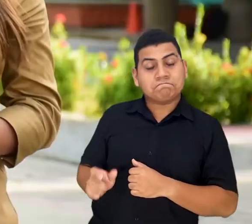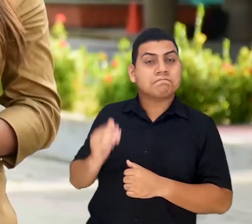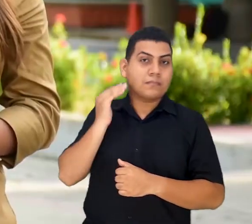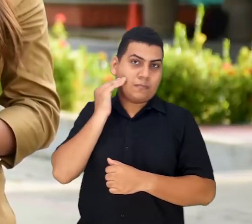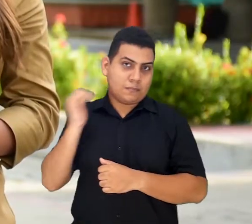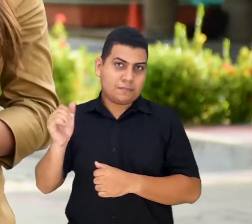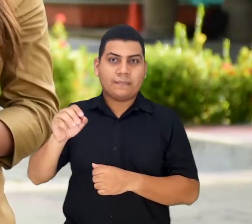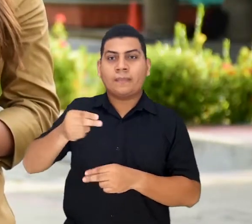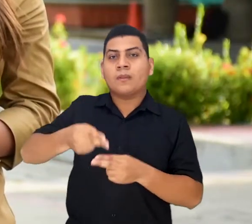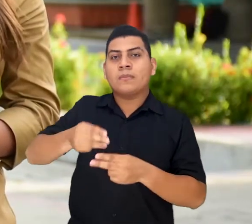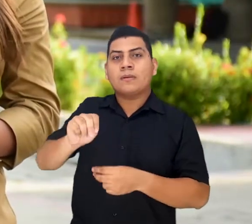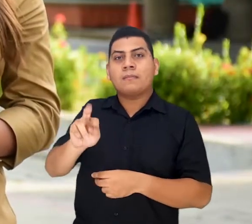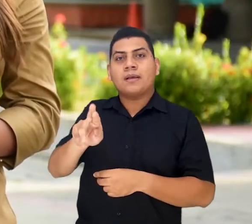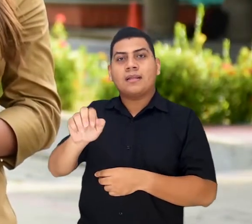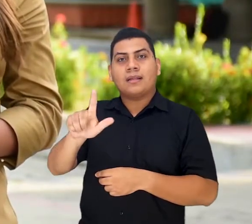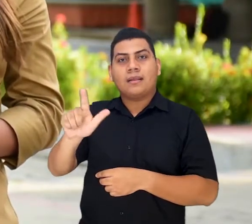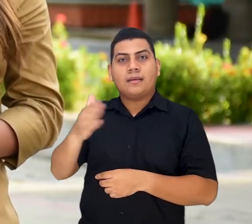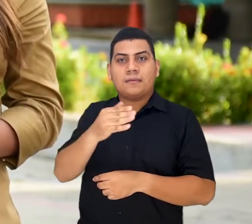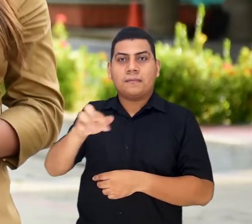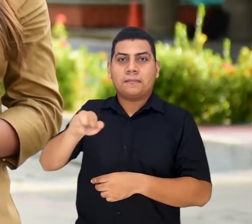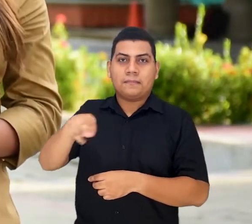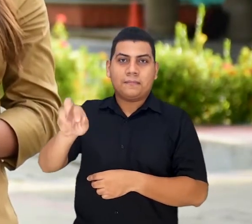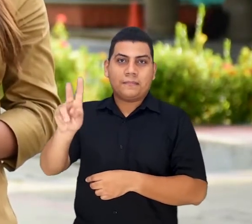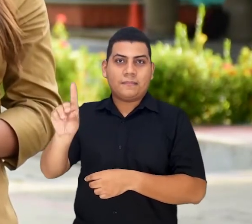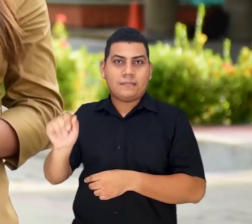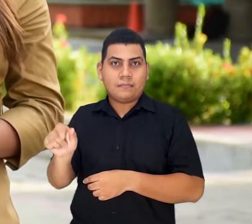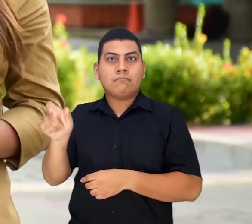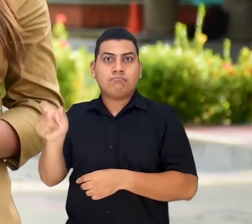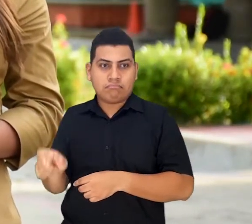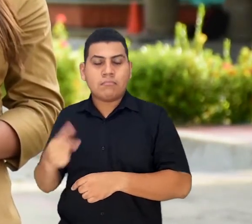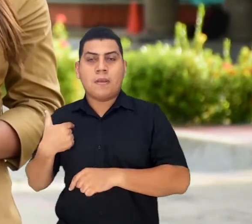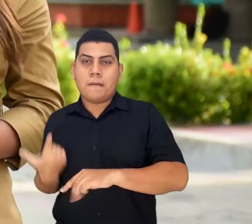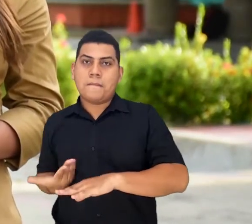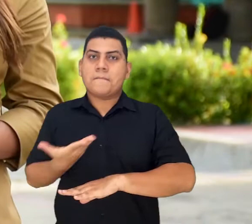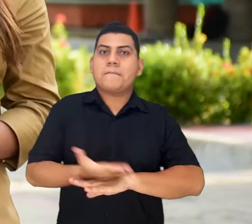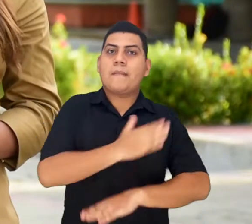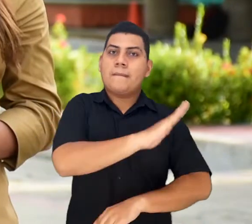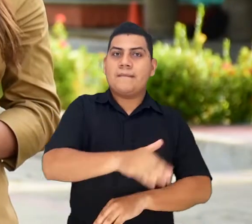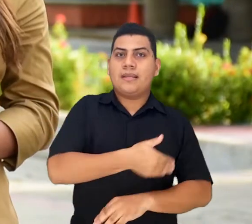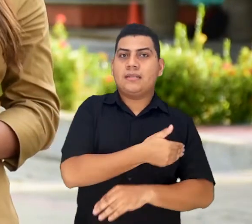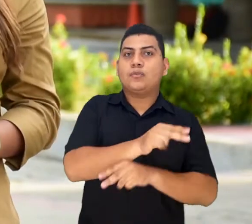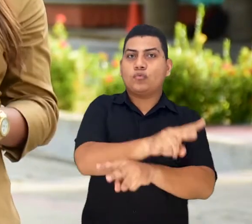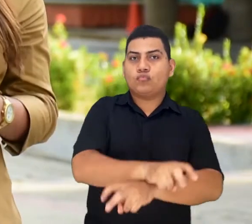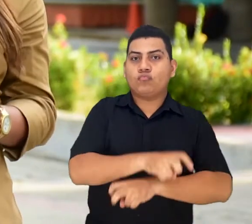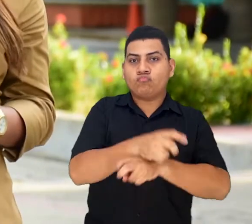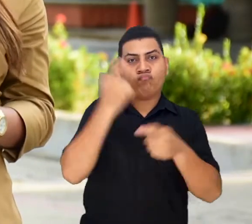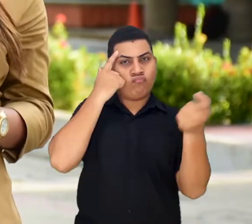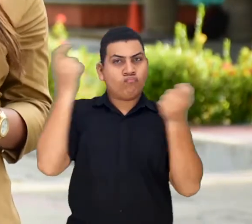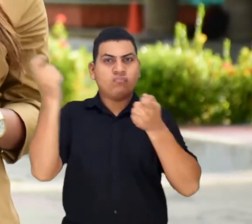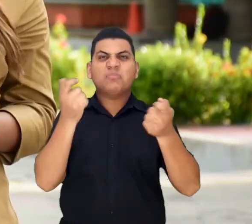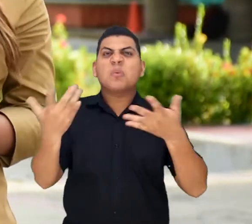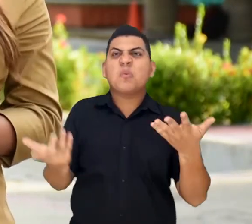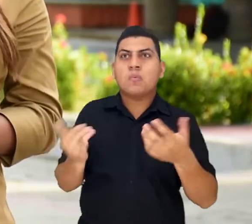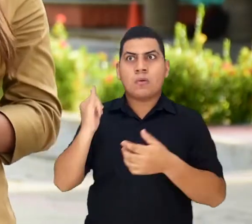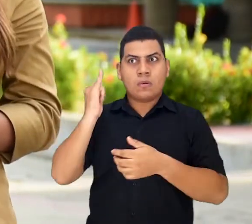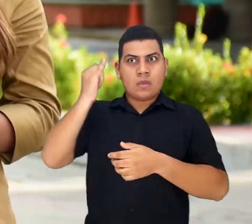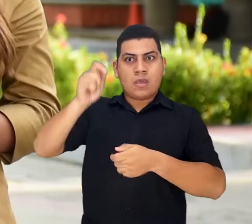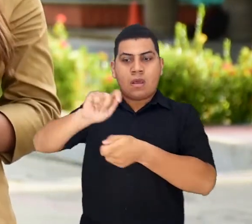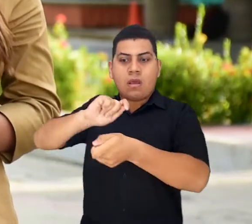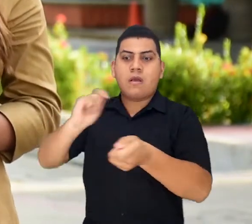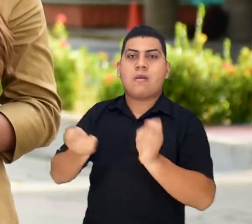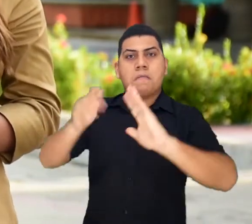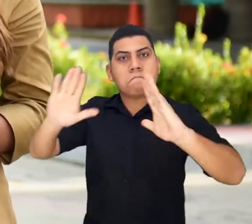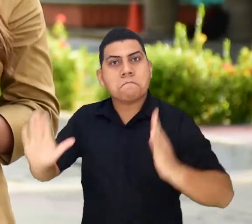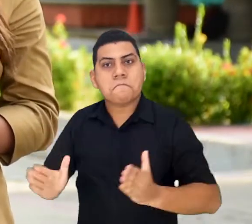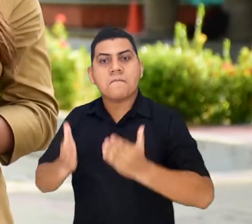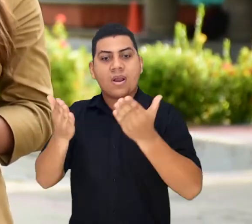La gestora de productividad e innovación, Marianela Peñaranda, presentó ante el ministro de Agricultura la estrategia de productividad e innovación